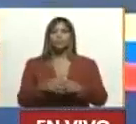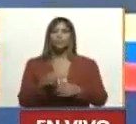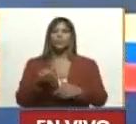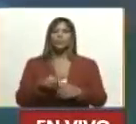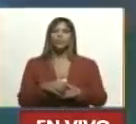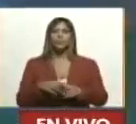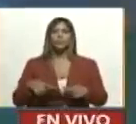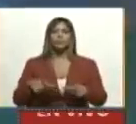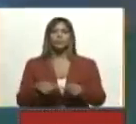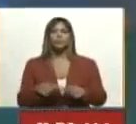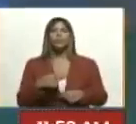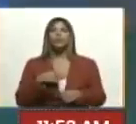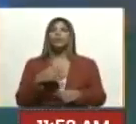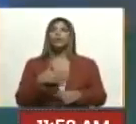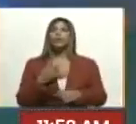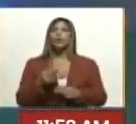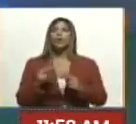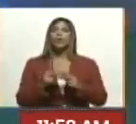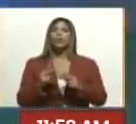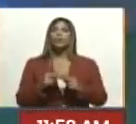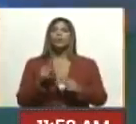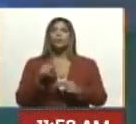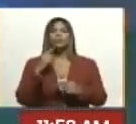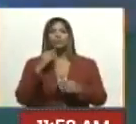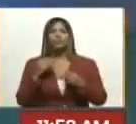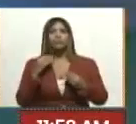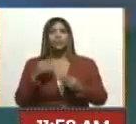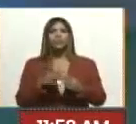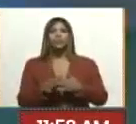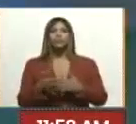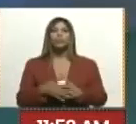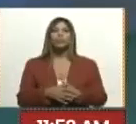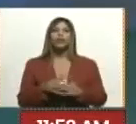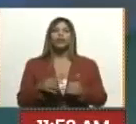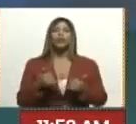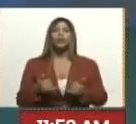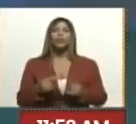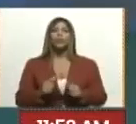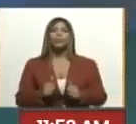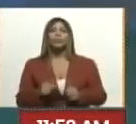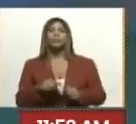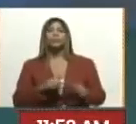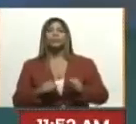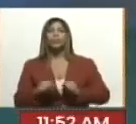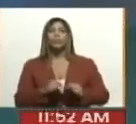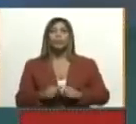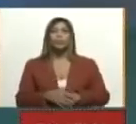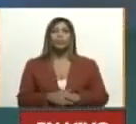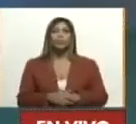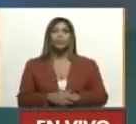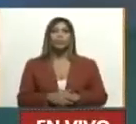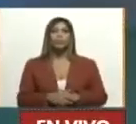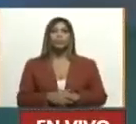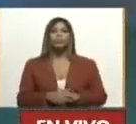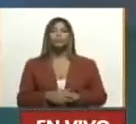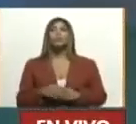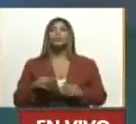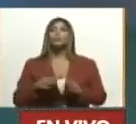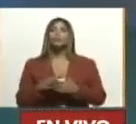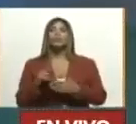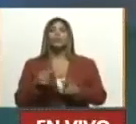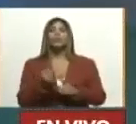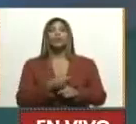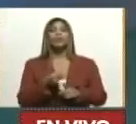programa. Nos gustaría conocer sus impresiones respecto a lo que hoy surge desde este movimiento en favor de esta